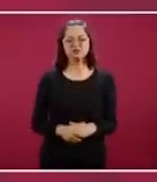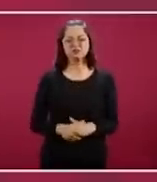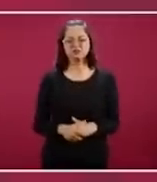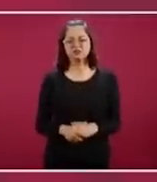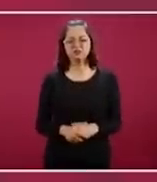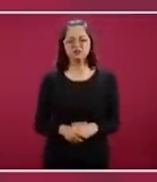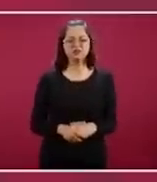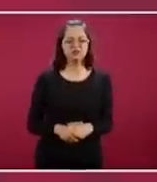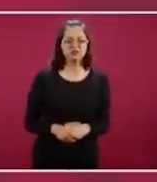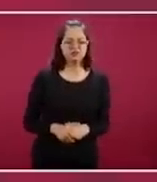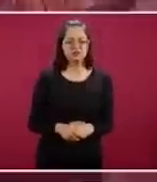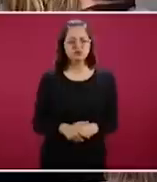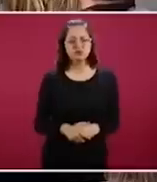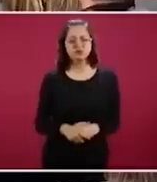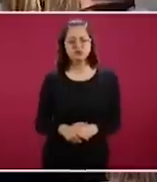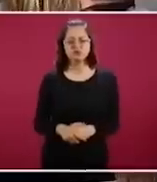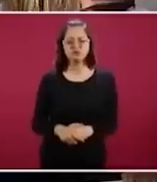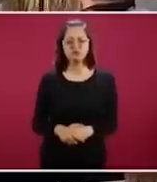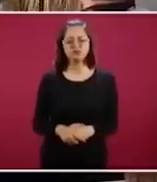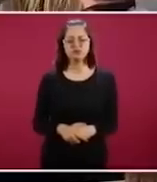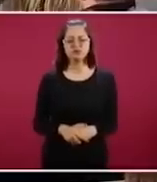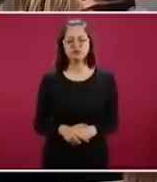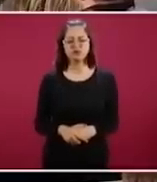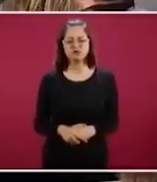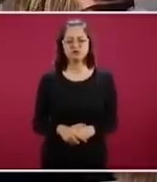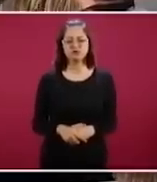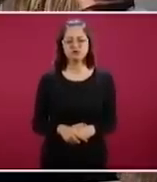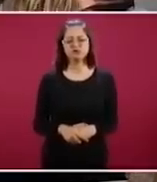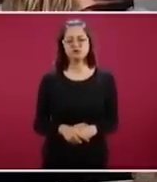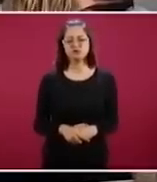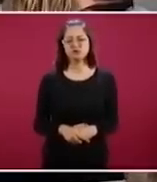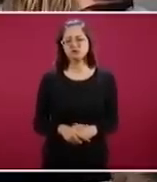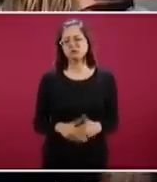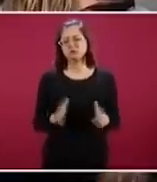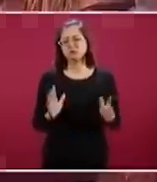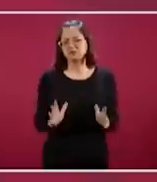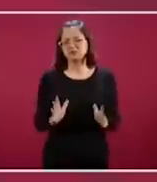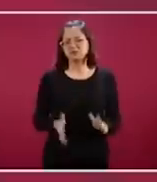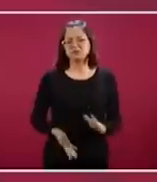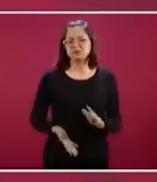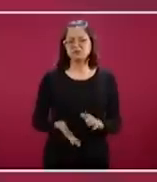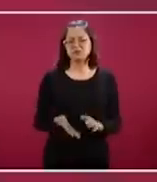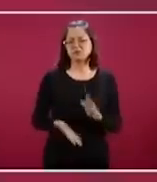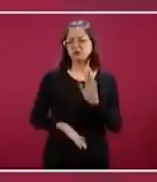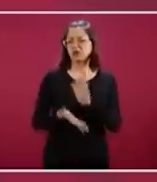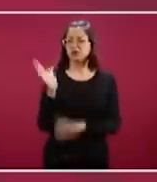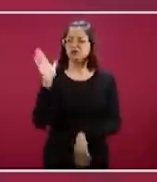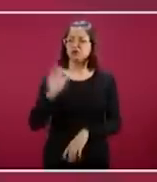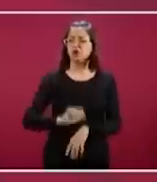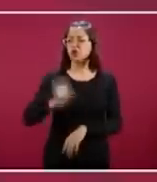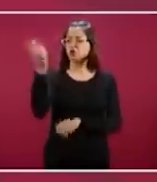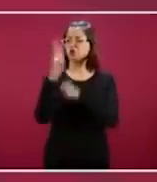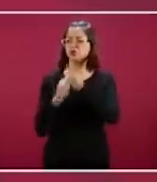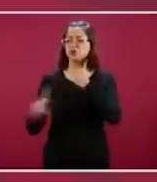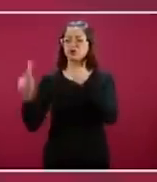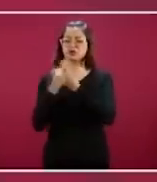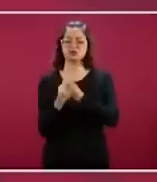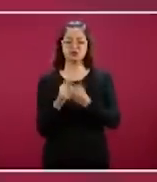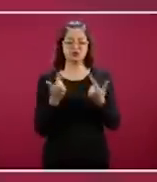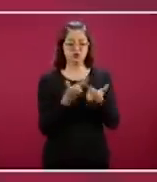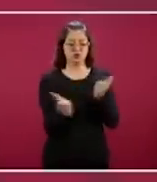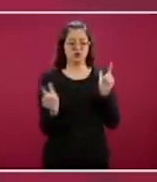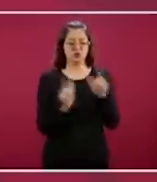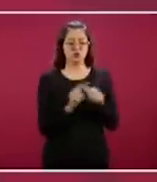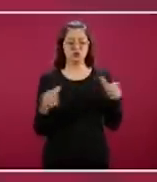iban a un viaje al extranjero, sirve el Estado Mayor un mes antes,